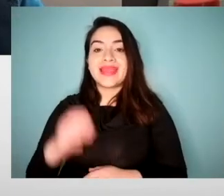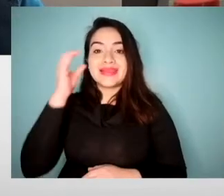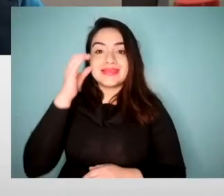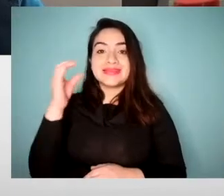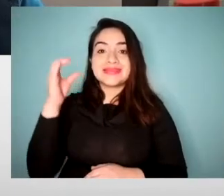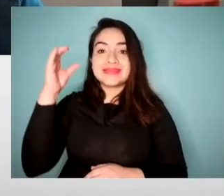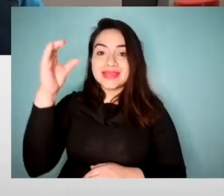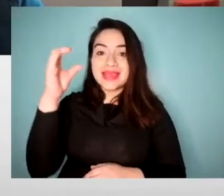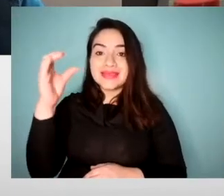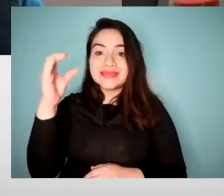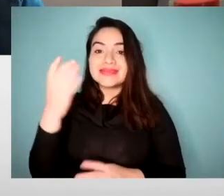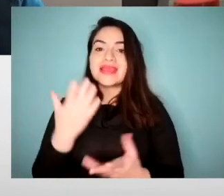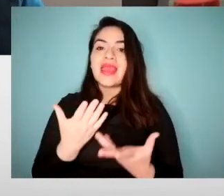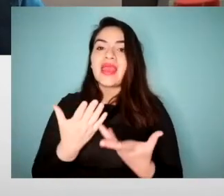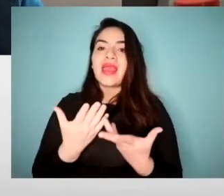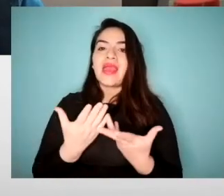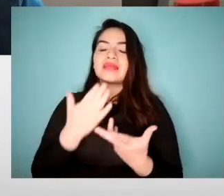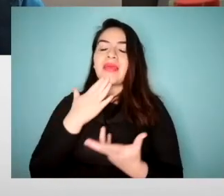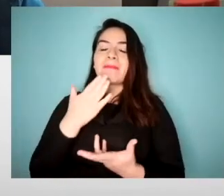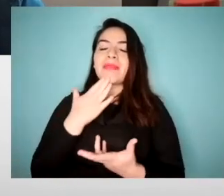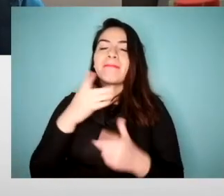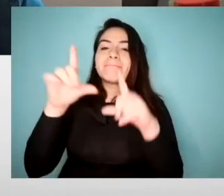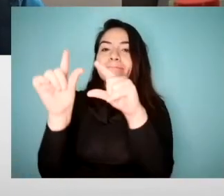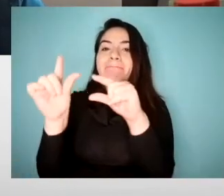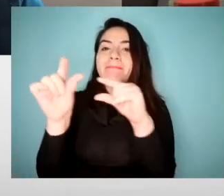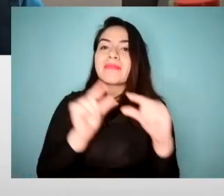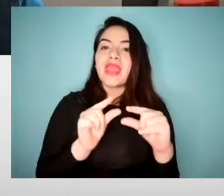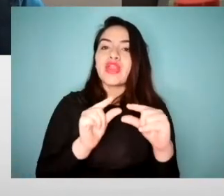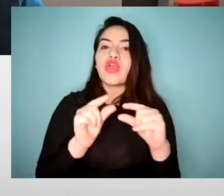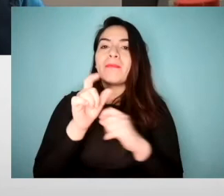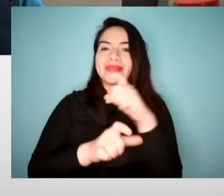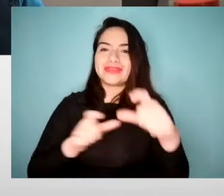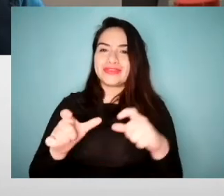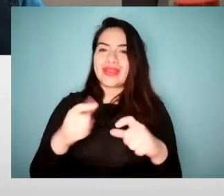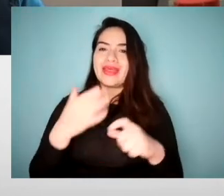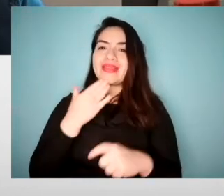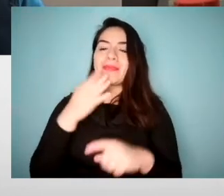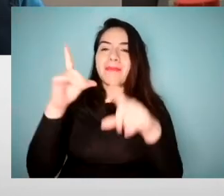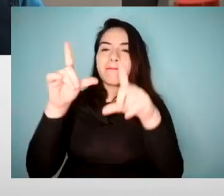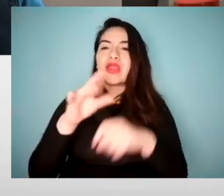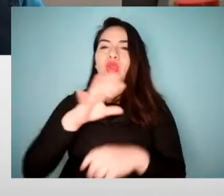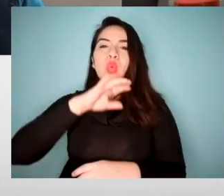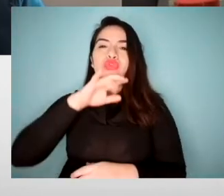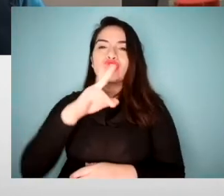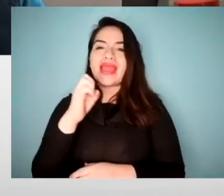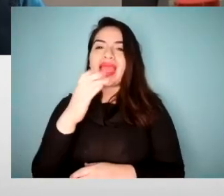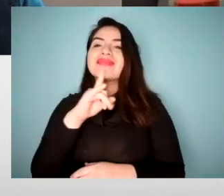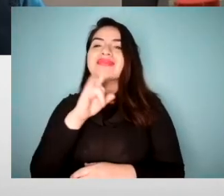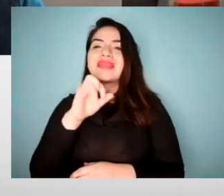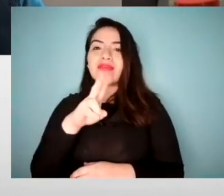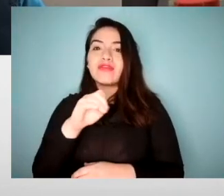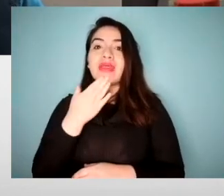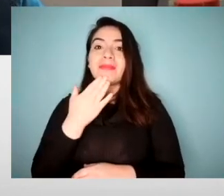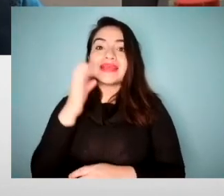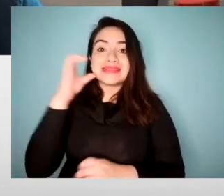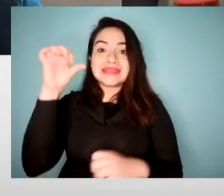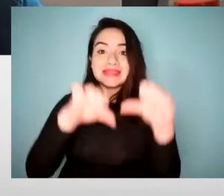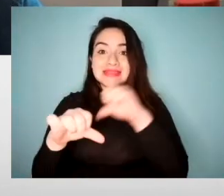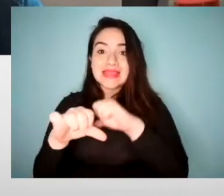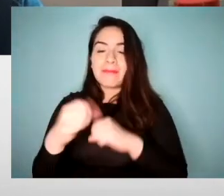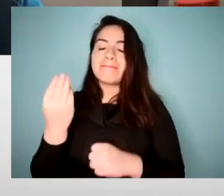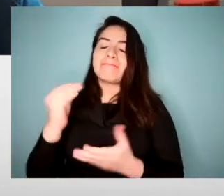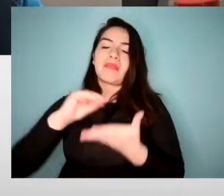ahorrar reactivos, personal y hacer una ciencia quizás que avanza mucho más rápido porque somos capaces de procesar un